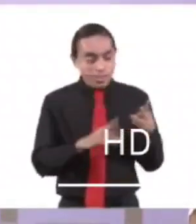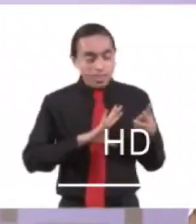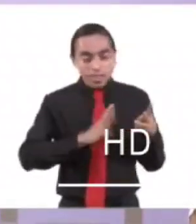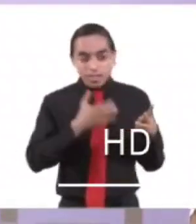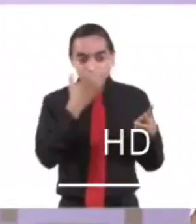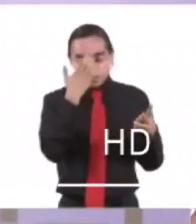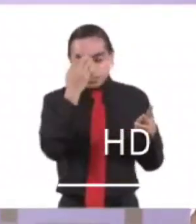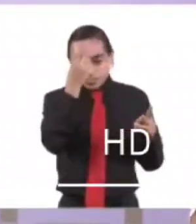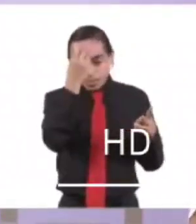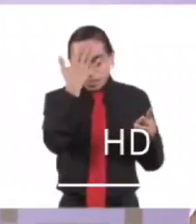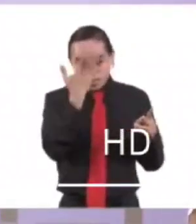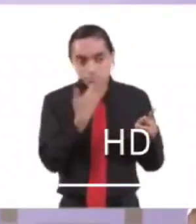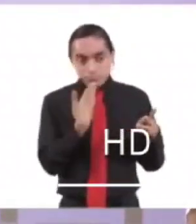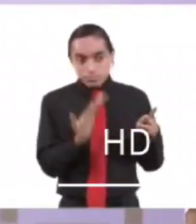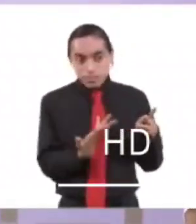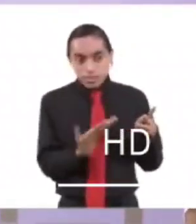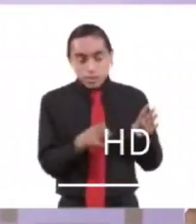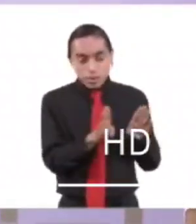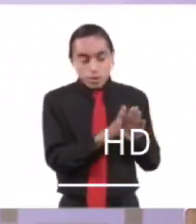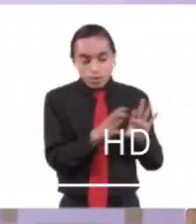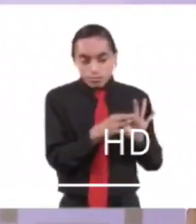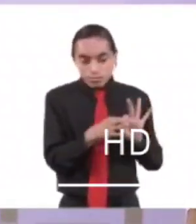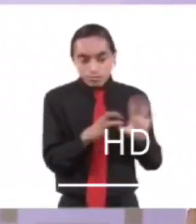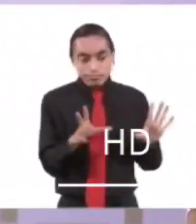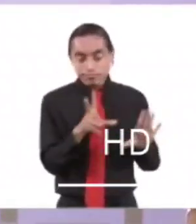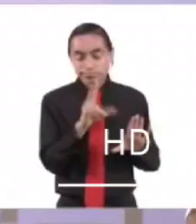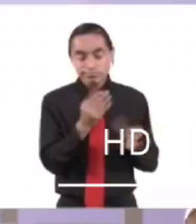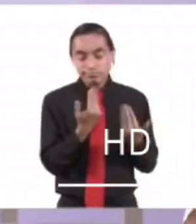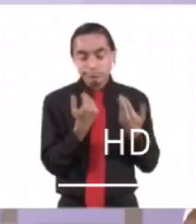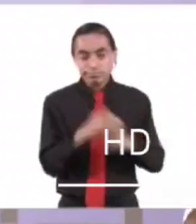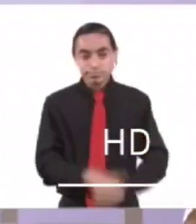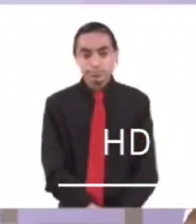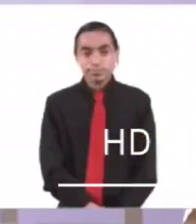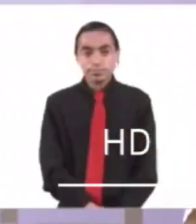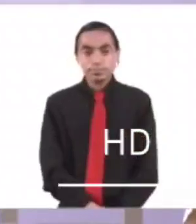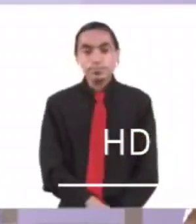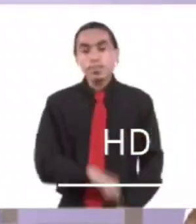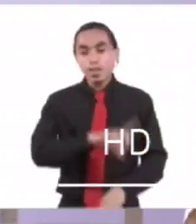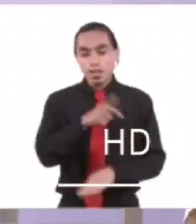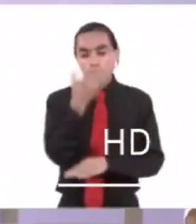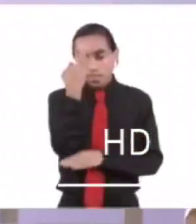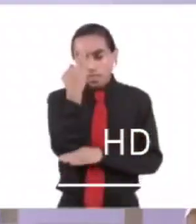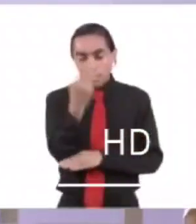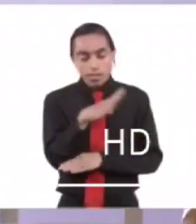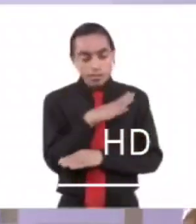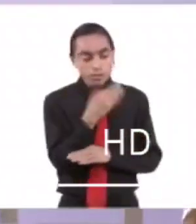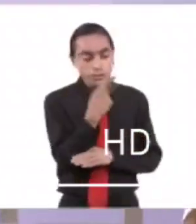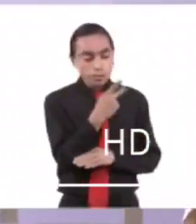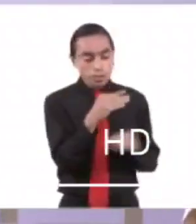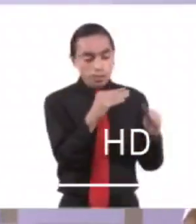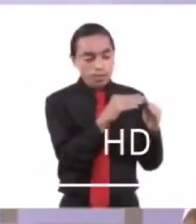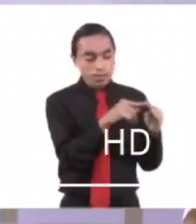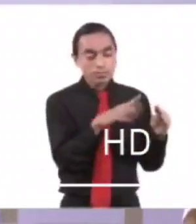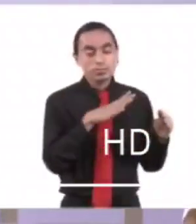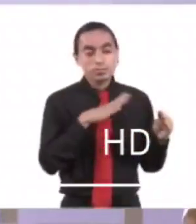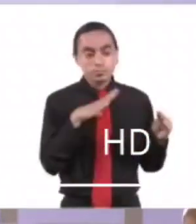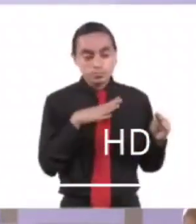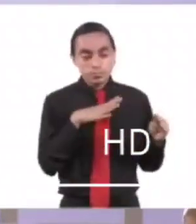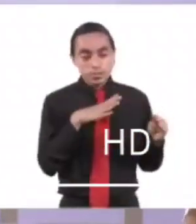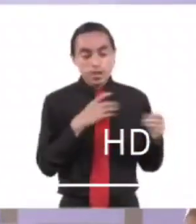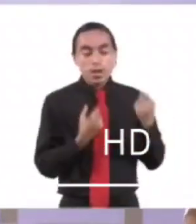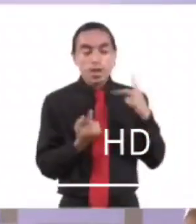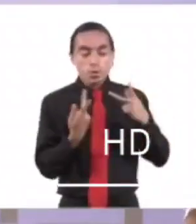de otra. Con el tiempo, su casa se convirtió en un sitio de peregrinaje donde